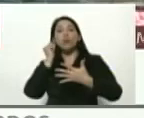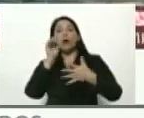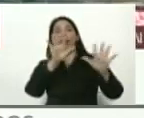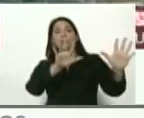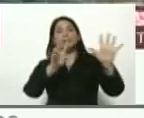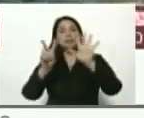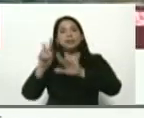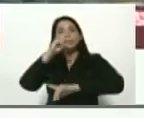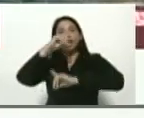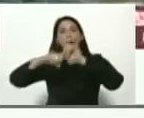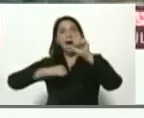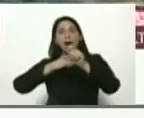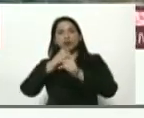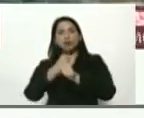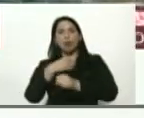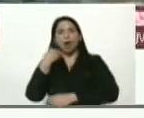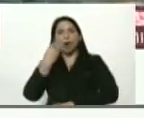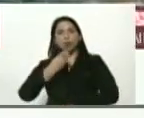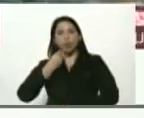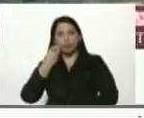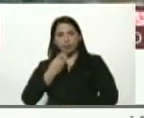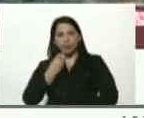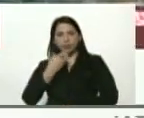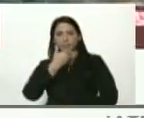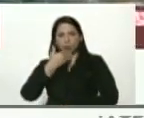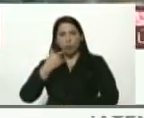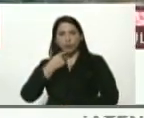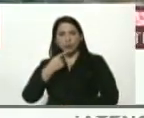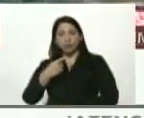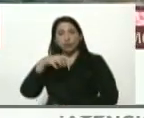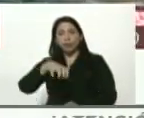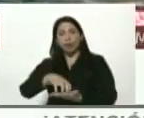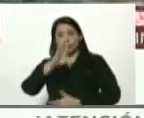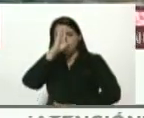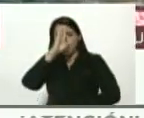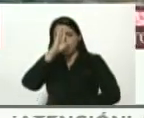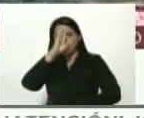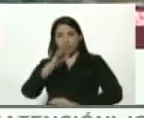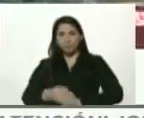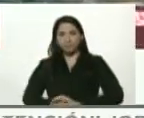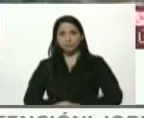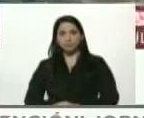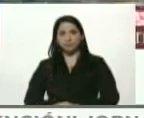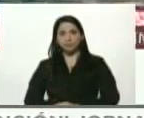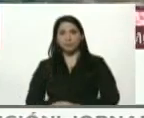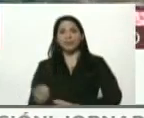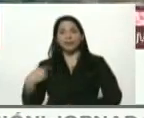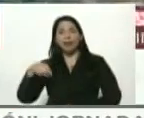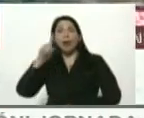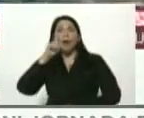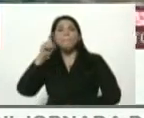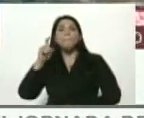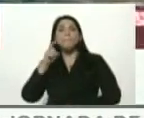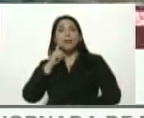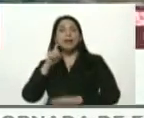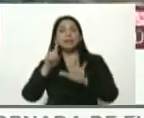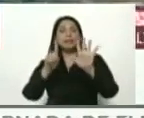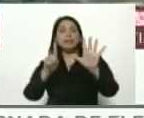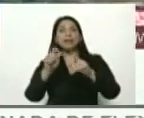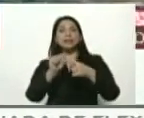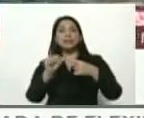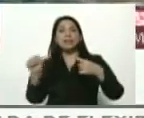17 años de edad, una adolescente, mejor dicho, del estado Barinas. Tiene un embarazo de